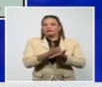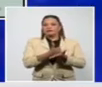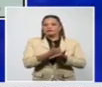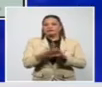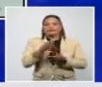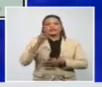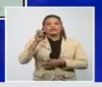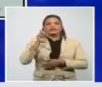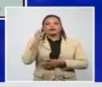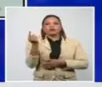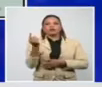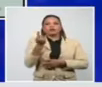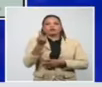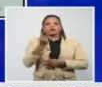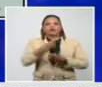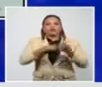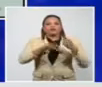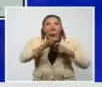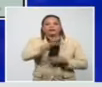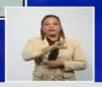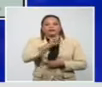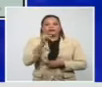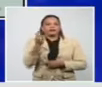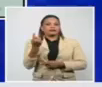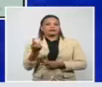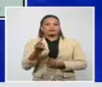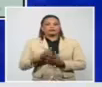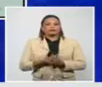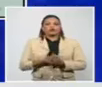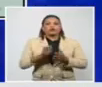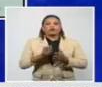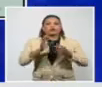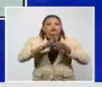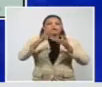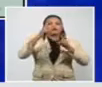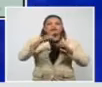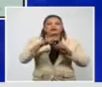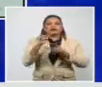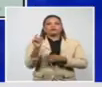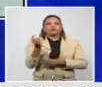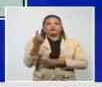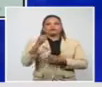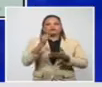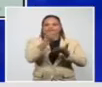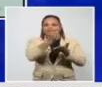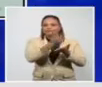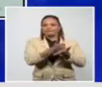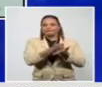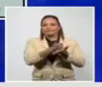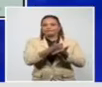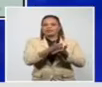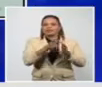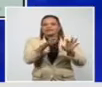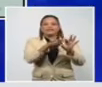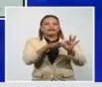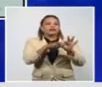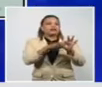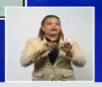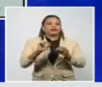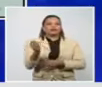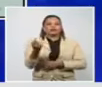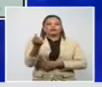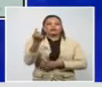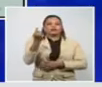Contramaestre. Guantánamo con un importado del municipio Cabecera y un paciente diagnosticado